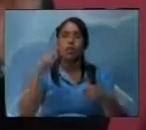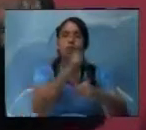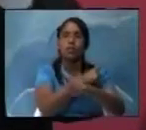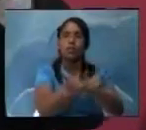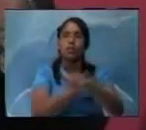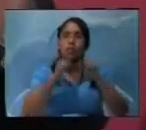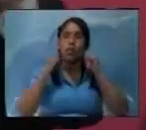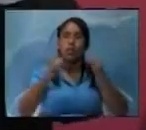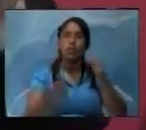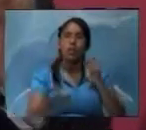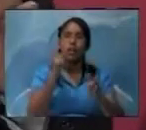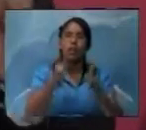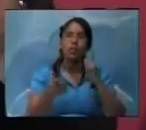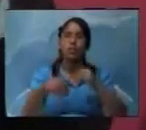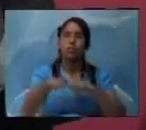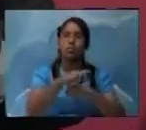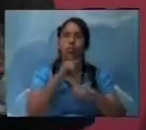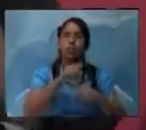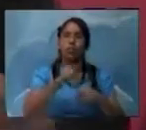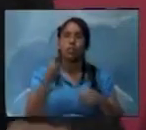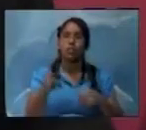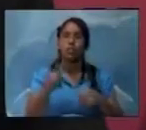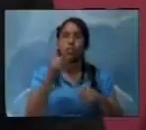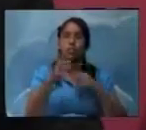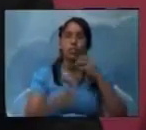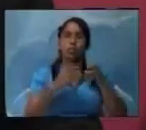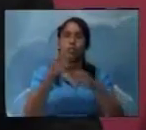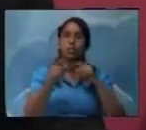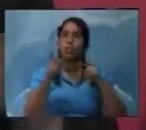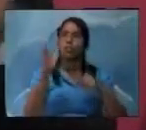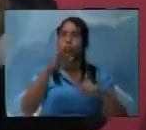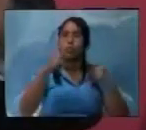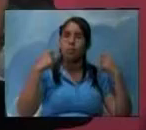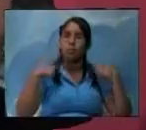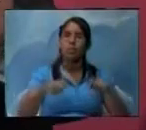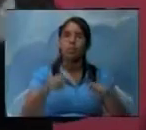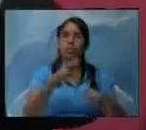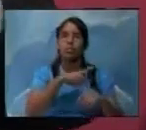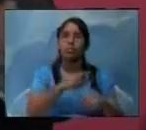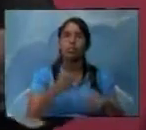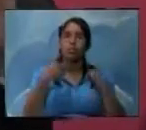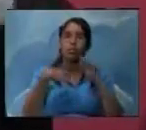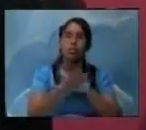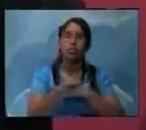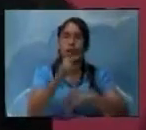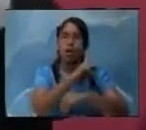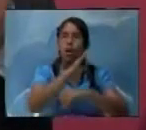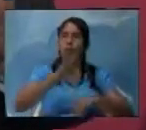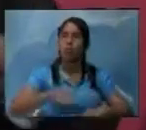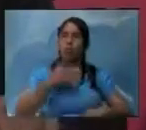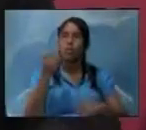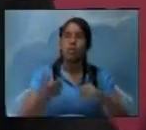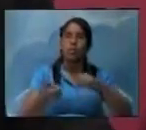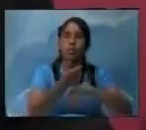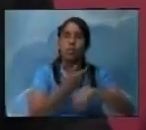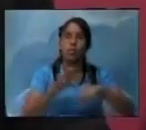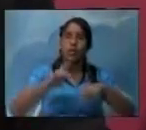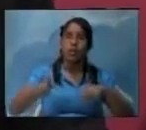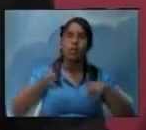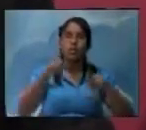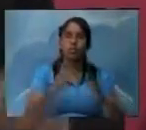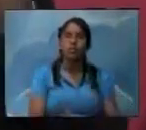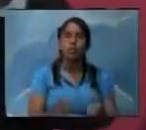poder alguno sobre ellos. Ese problema que tú estás pasando no va a poder gobernar tu